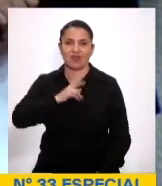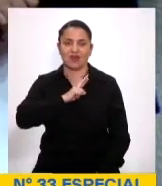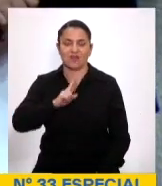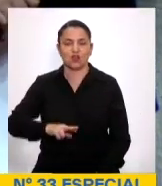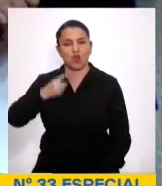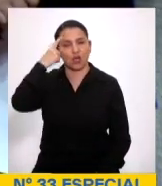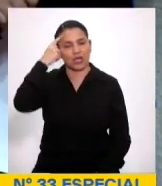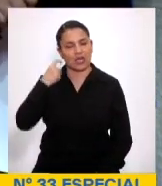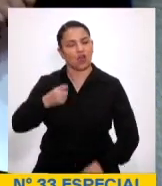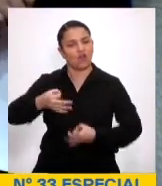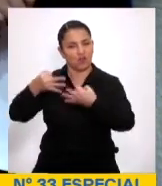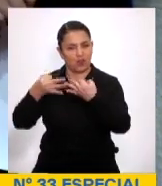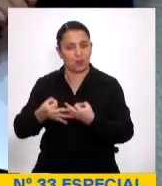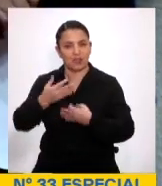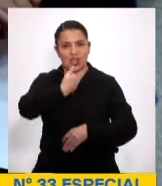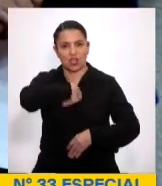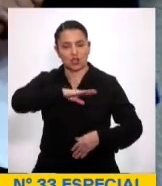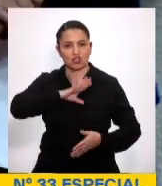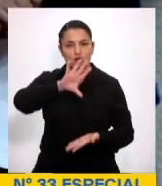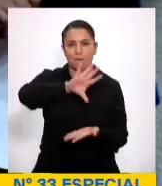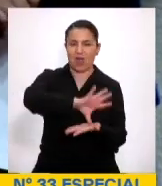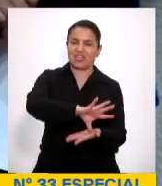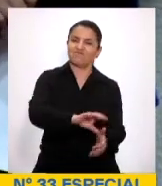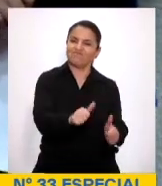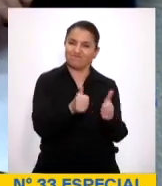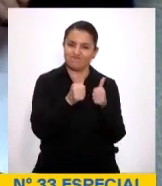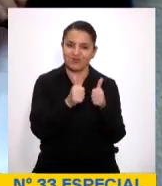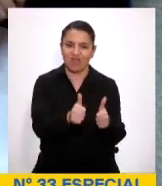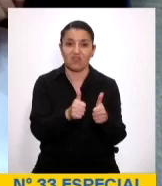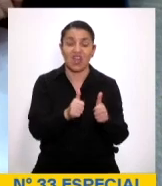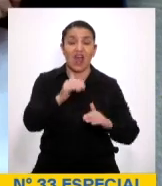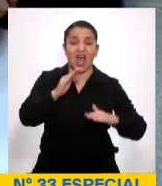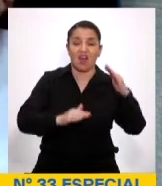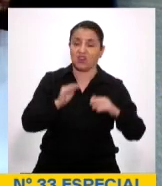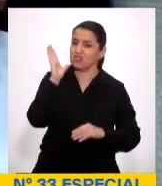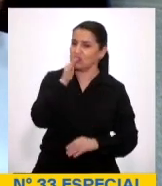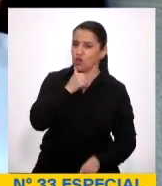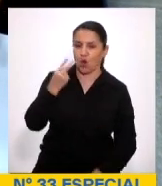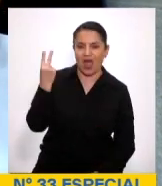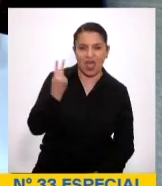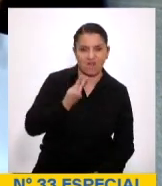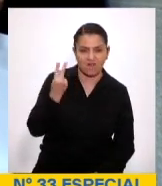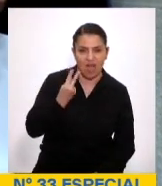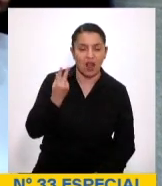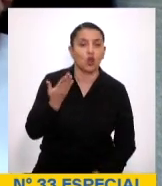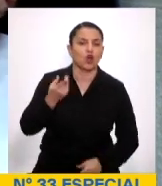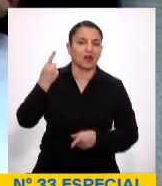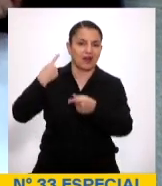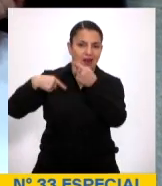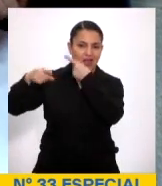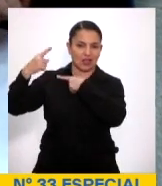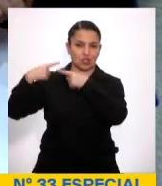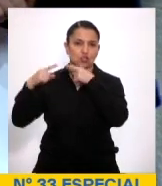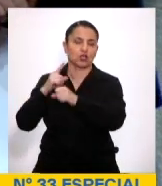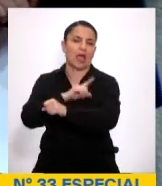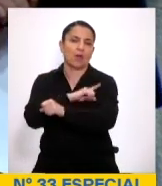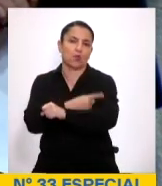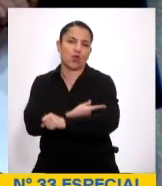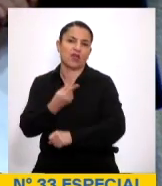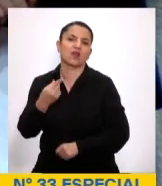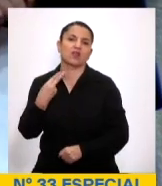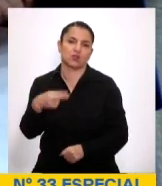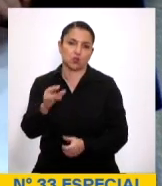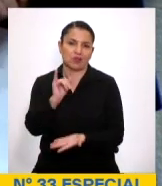firmemente que somos un país afortunado que a veces no valora en perspectiva la trayectoria y Potencia de sus